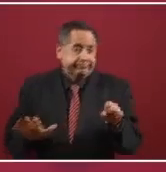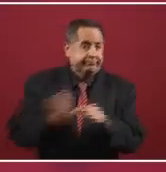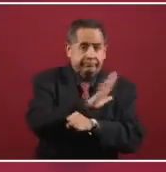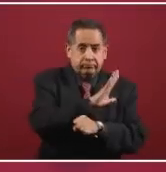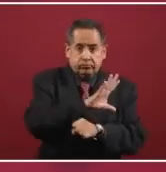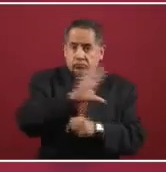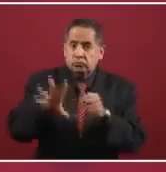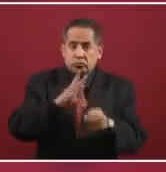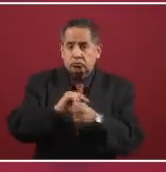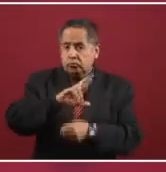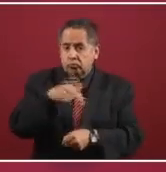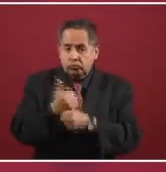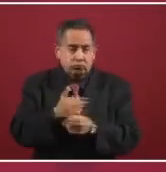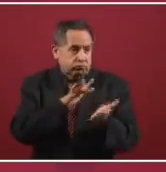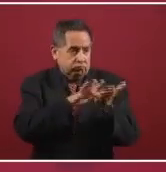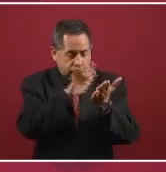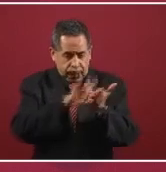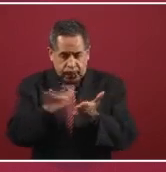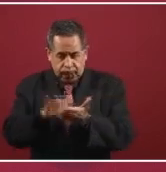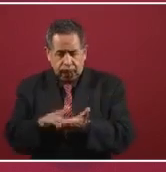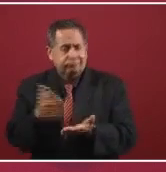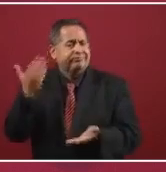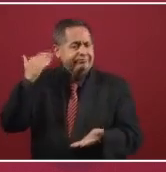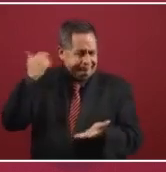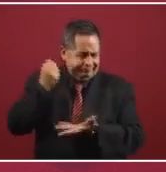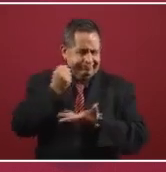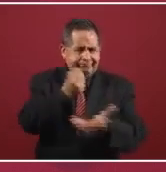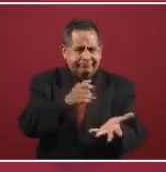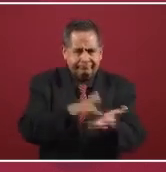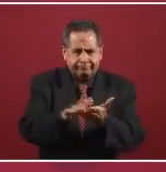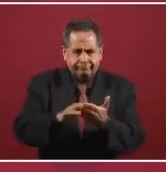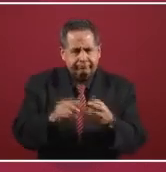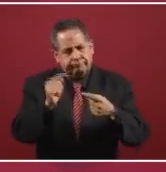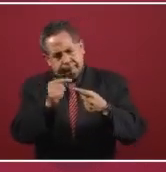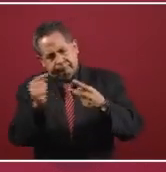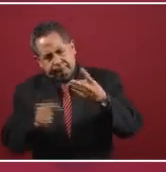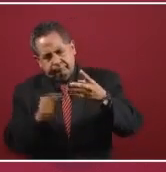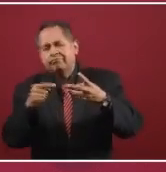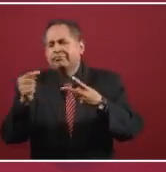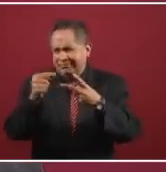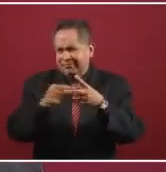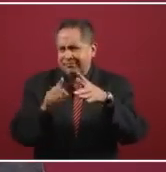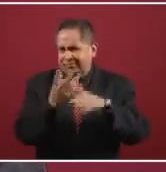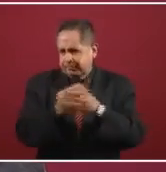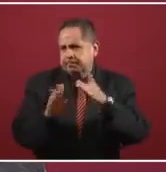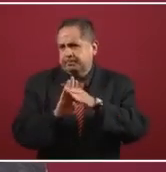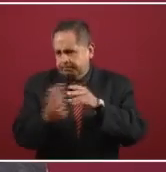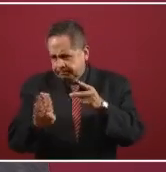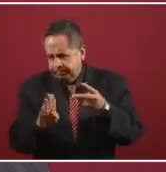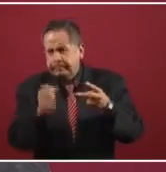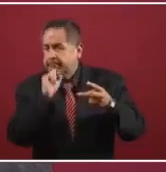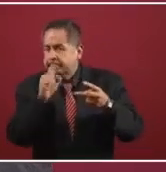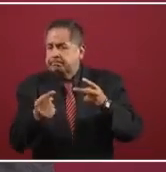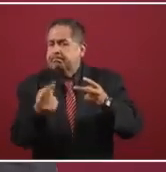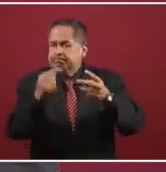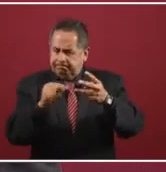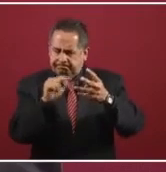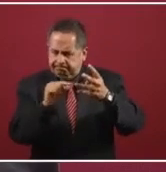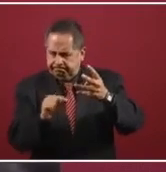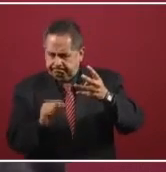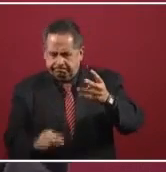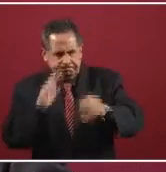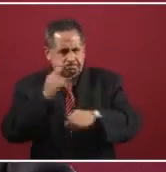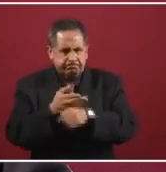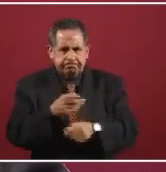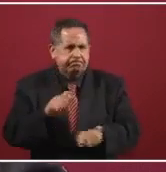muchas funciones, una de ellas apoyar las tareas de migración. Hay otras, pero eso está ya presupuestado, está en el